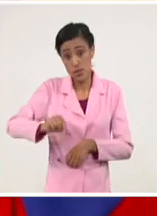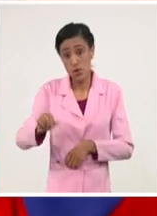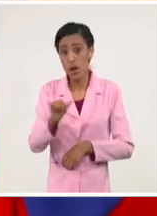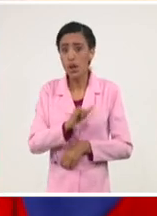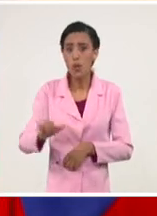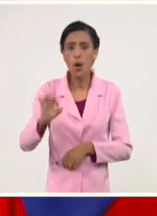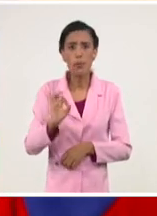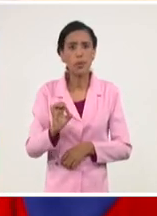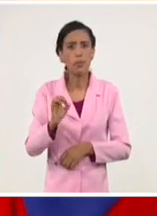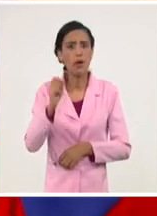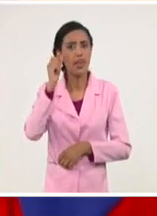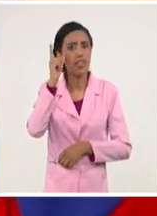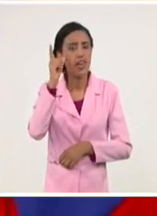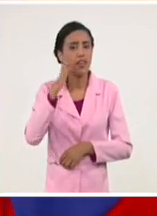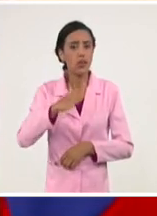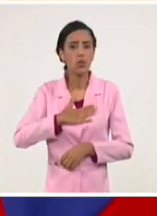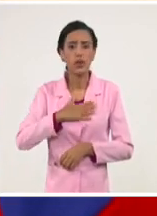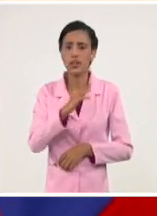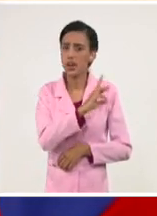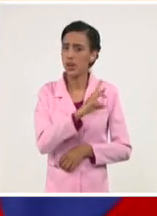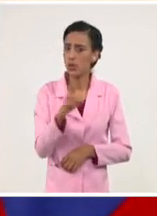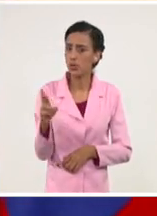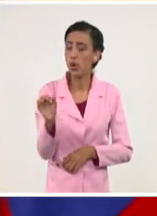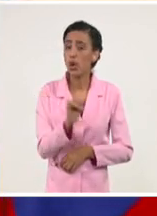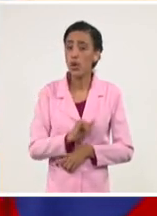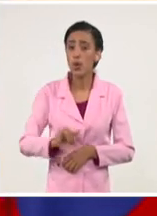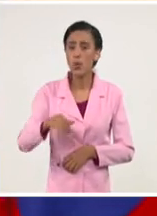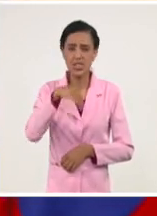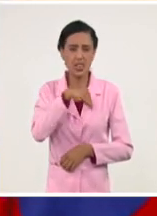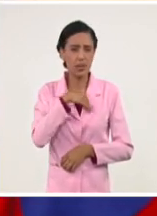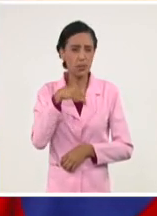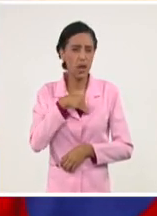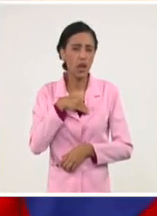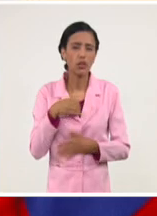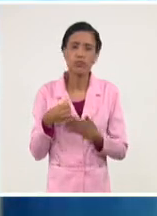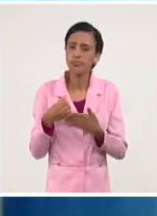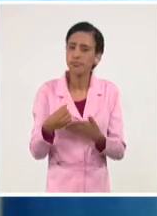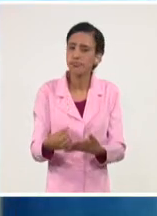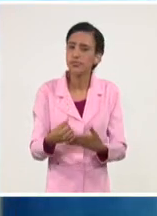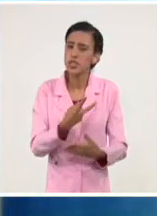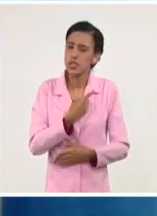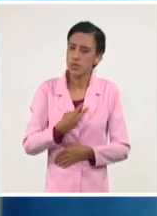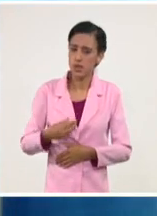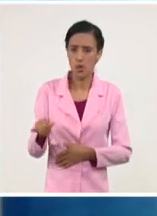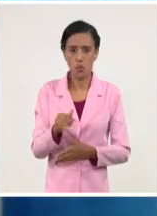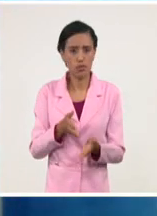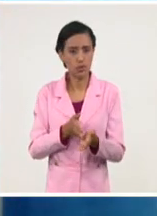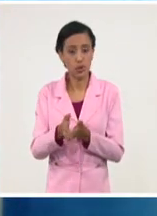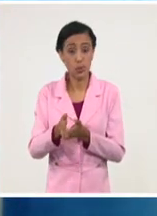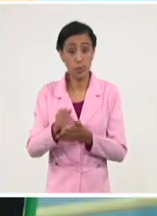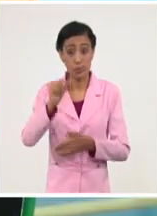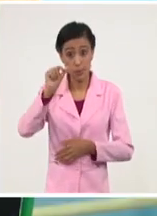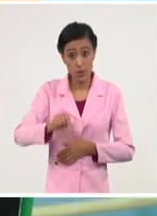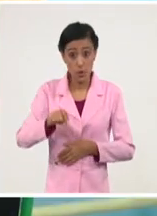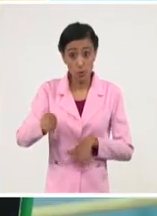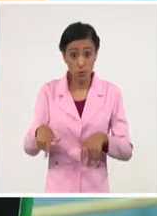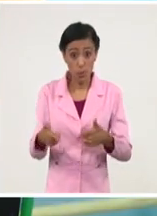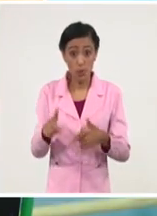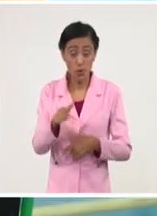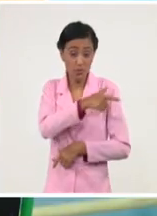de nuestra revolución, mantenemos latentes los sentimientos de humanismo, de sensibilidad. Los cooperantes que hoy cumplen